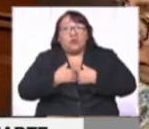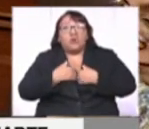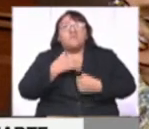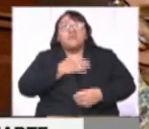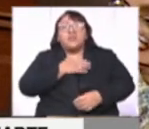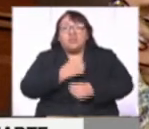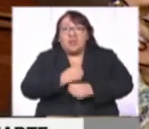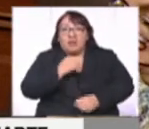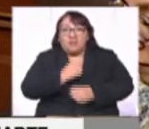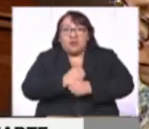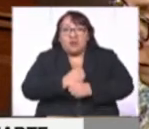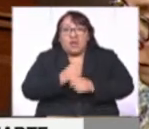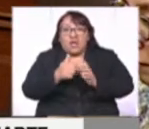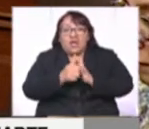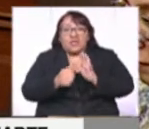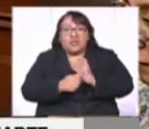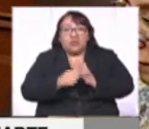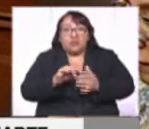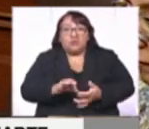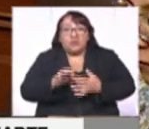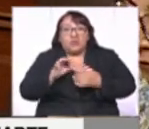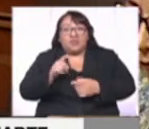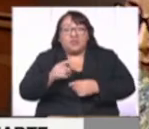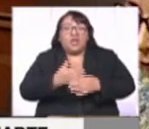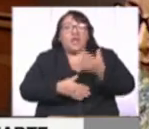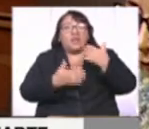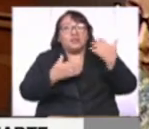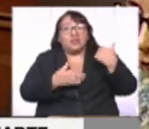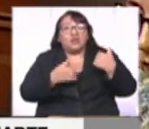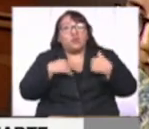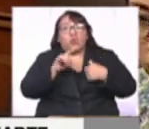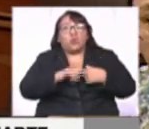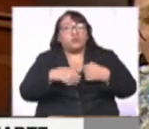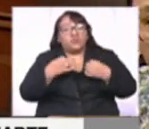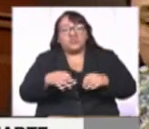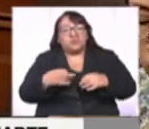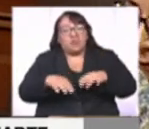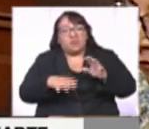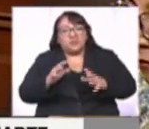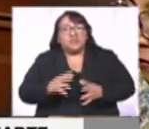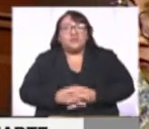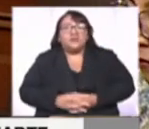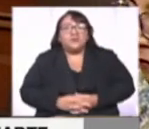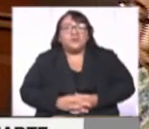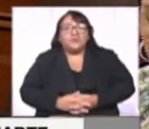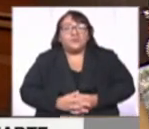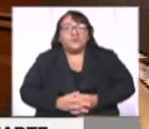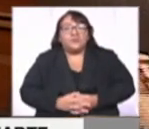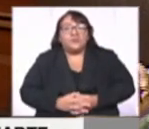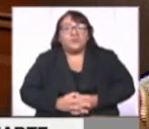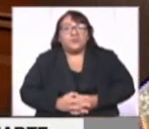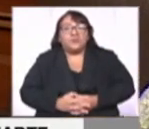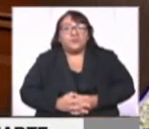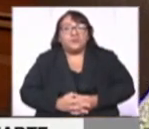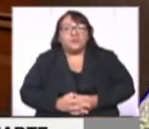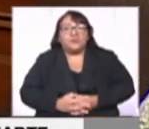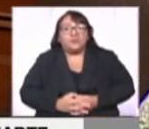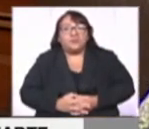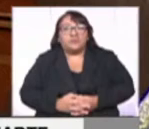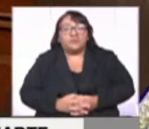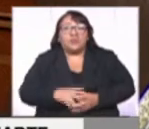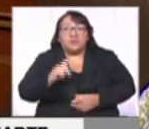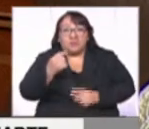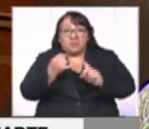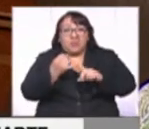mi trabajo. El artículo en particular es de antaño y lo uso muy eventualmente. Esta, señor presidente, constituye la